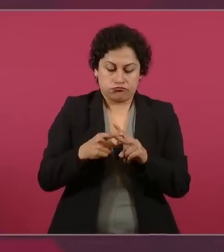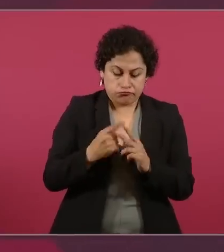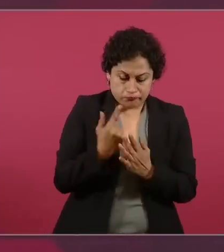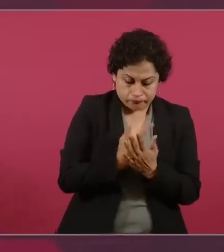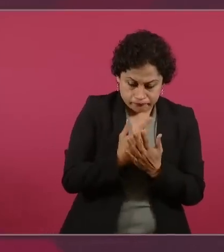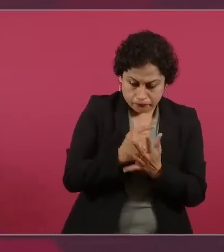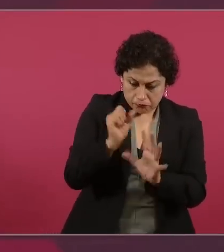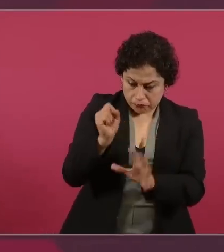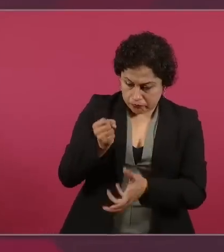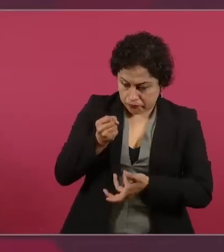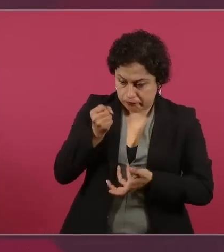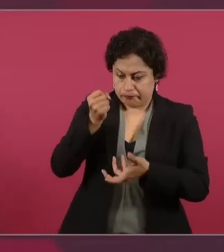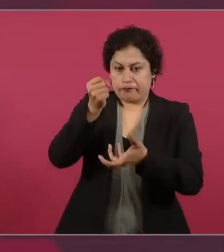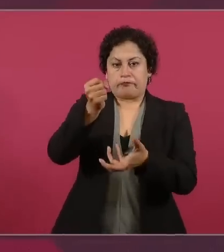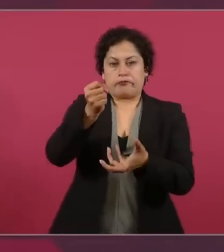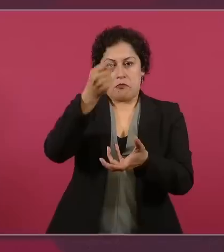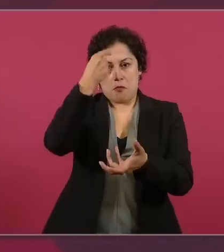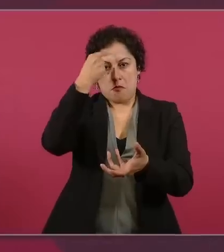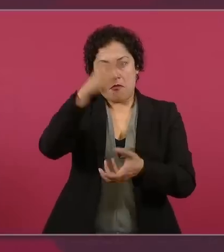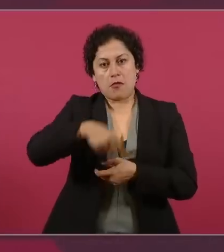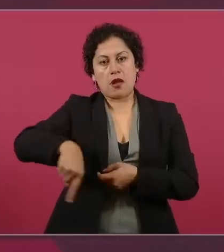para seguir apoyando